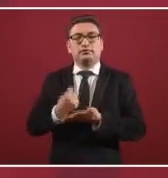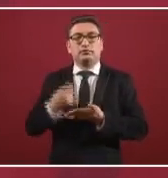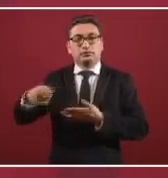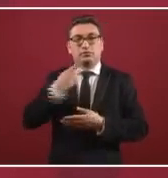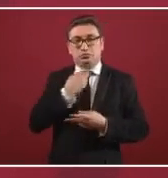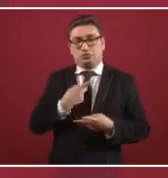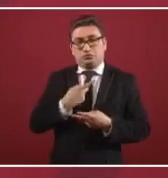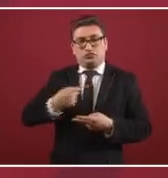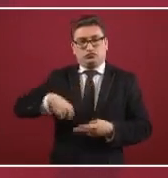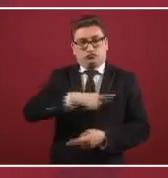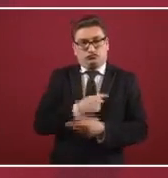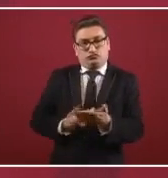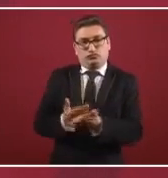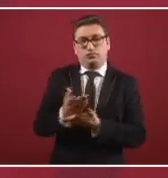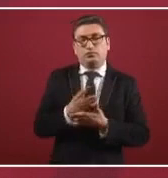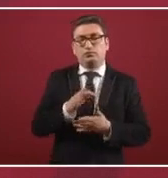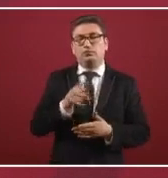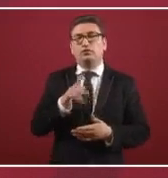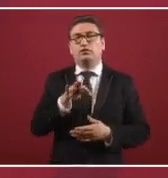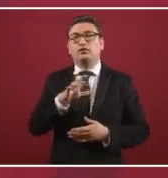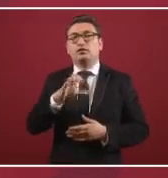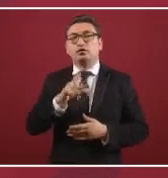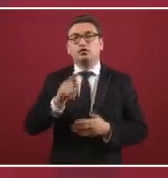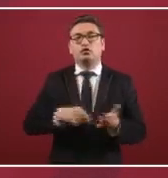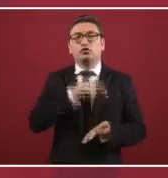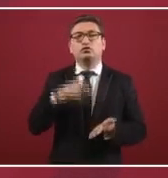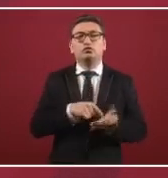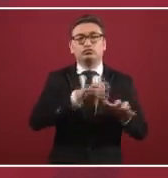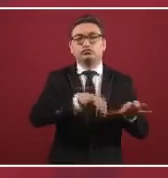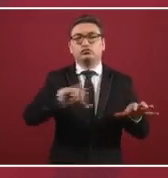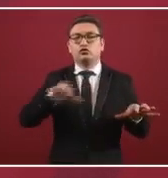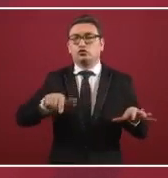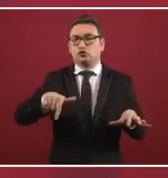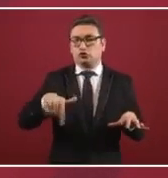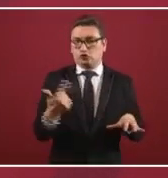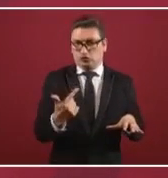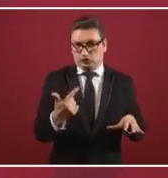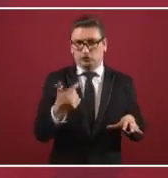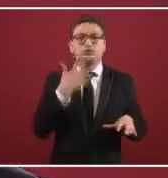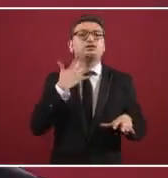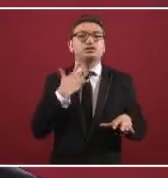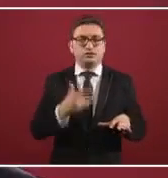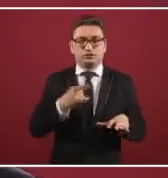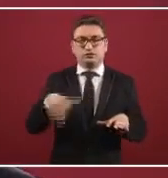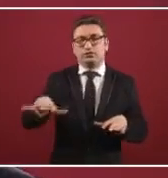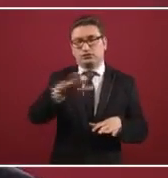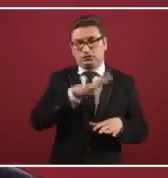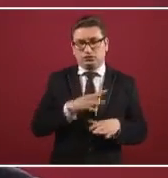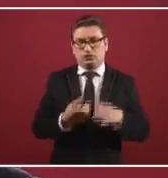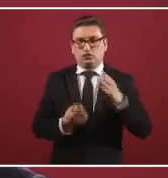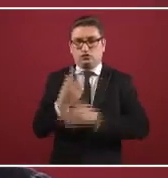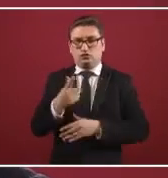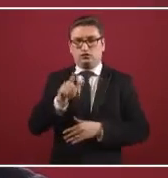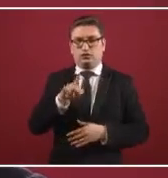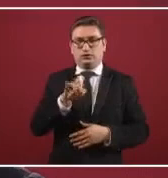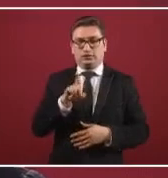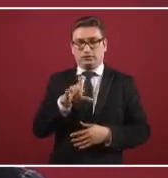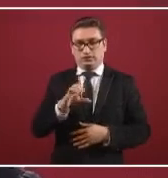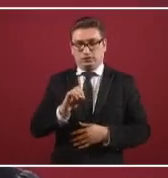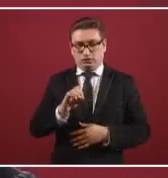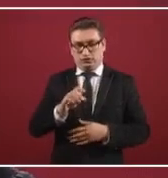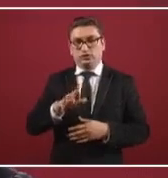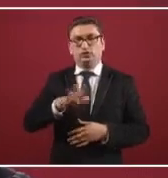intervenir en 12 estaciones de servicio, 12 gasolineras, solamente en Nuevo Laredo, Tamaulipas, por